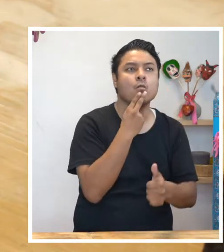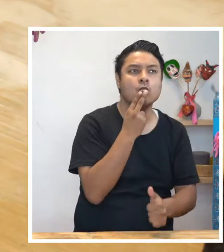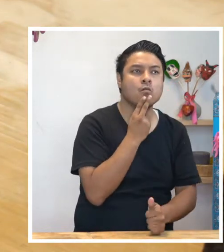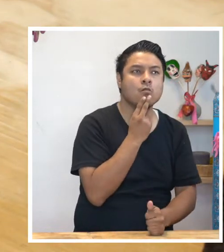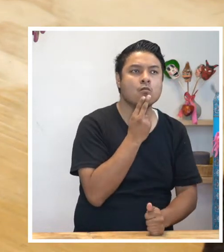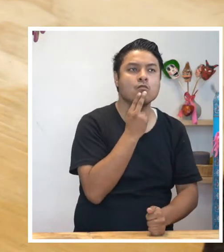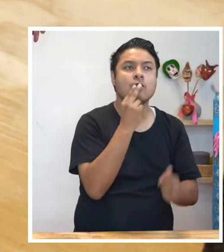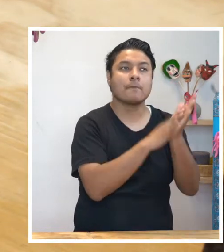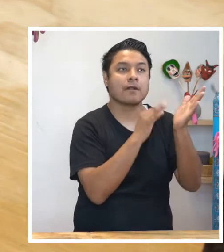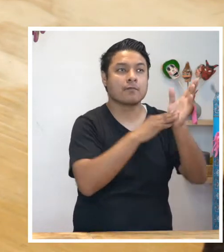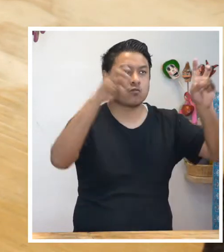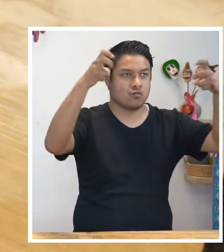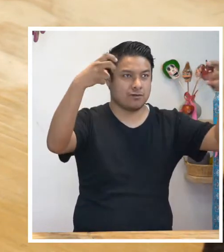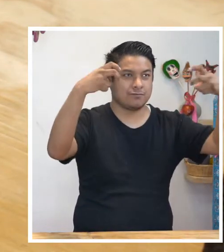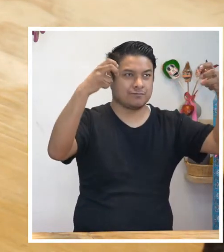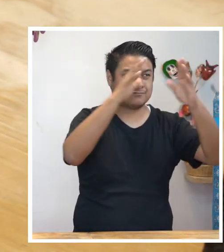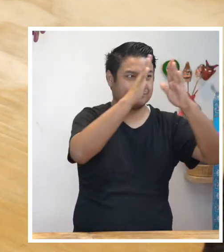de esta manera